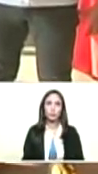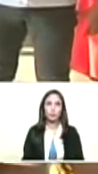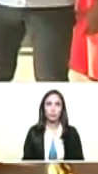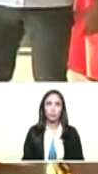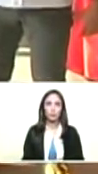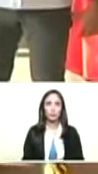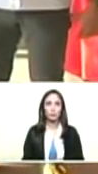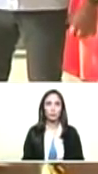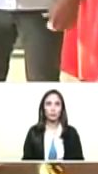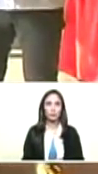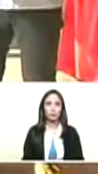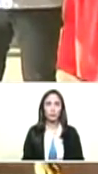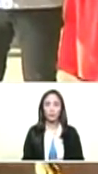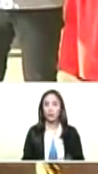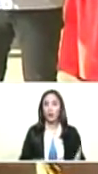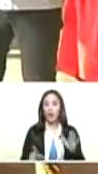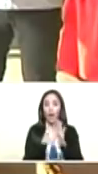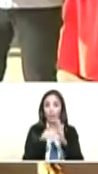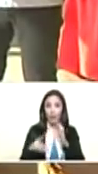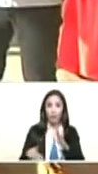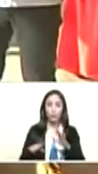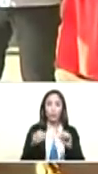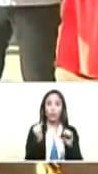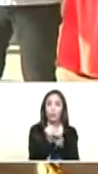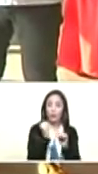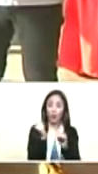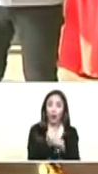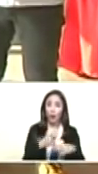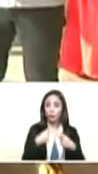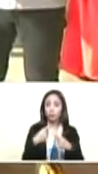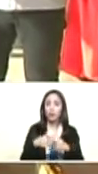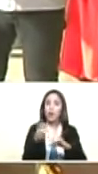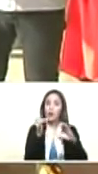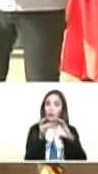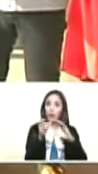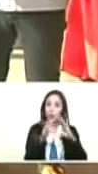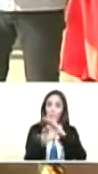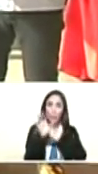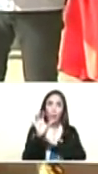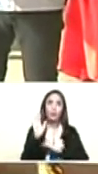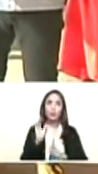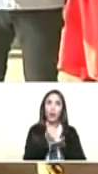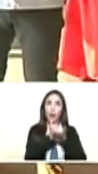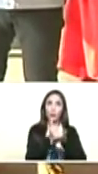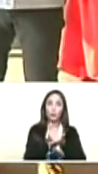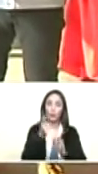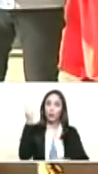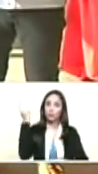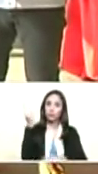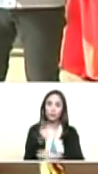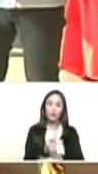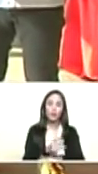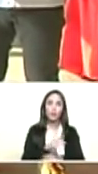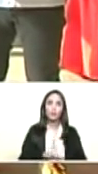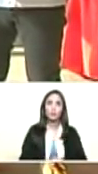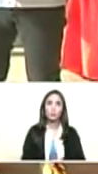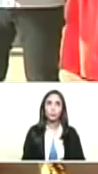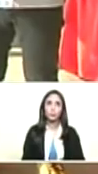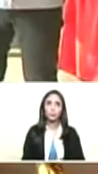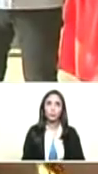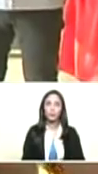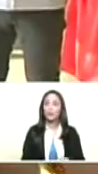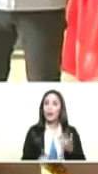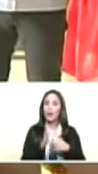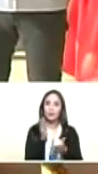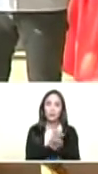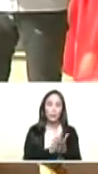su trabajo, el derecho al trabajo. Y además el carné de la patria, mira, impelable. ¡Pum! Le va a llegar su 1 millón de